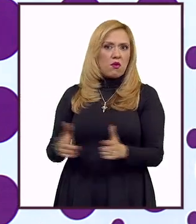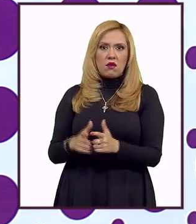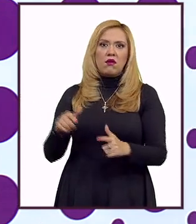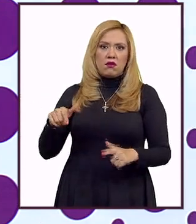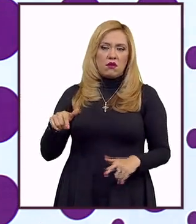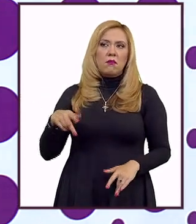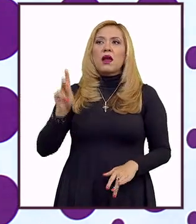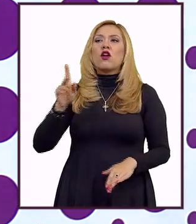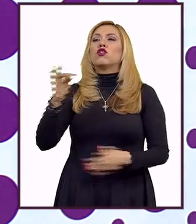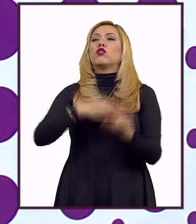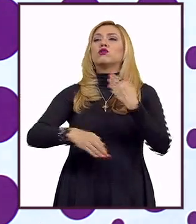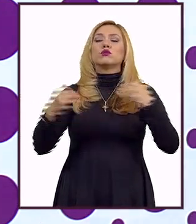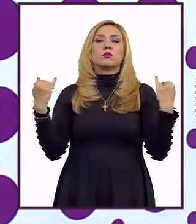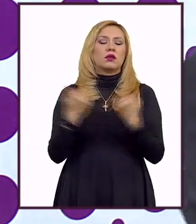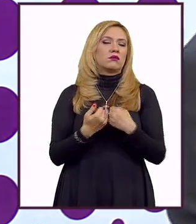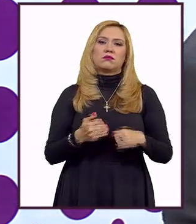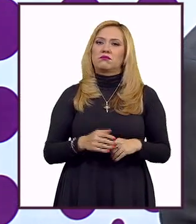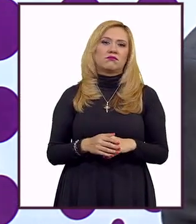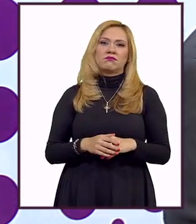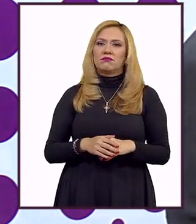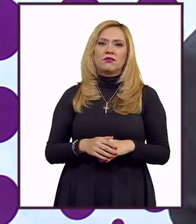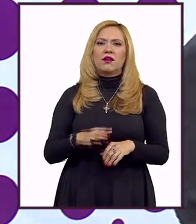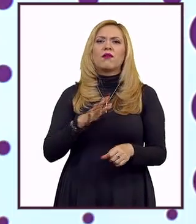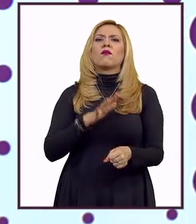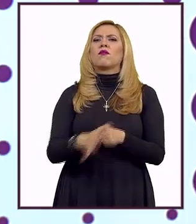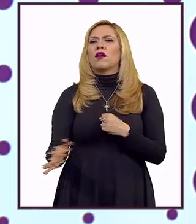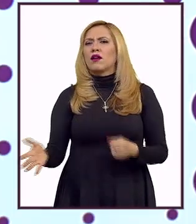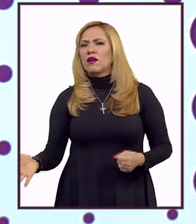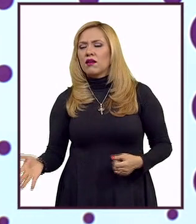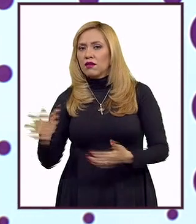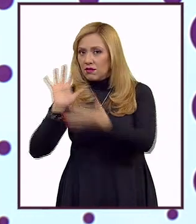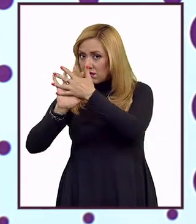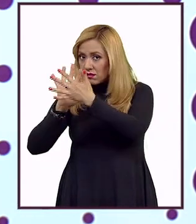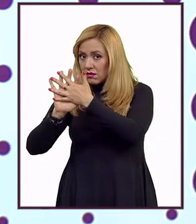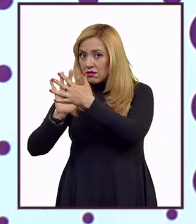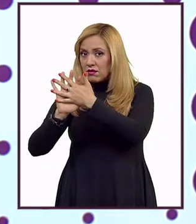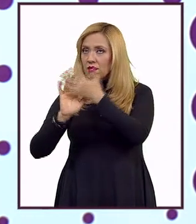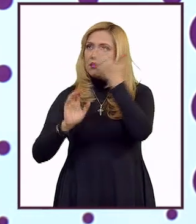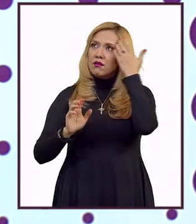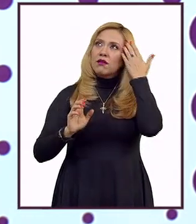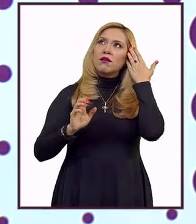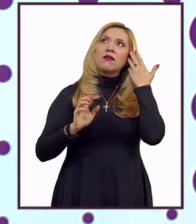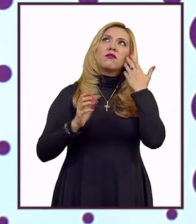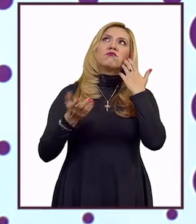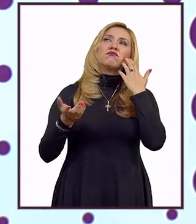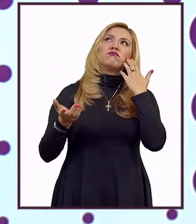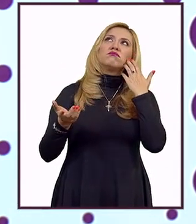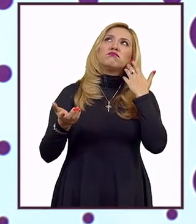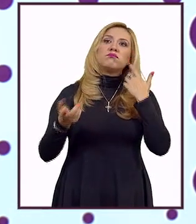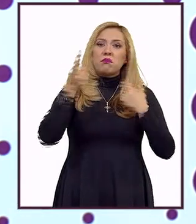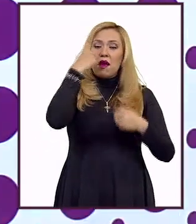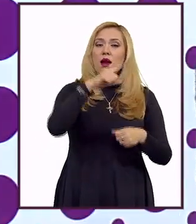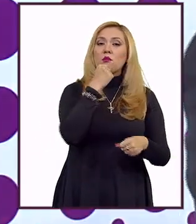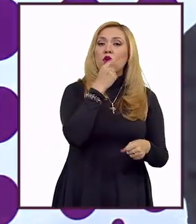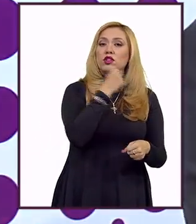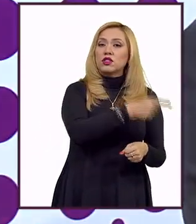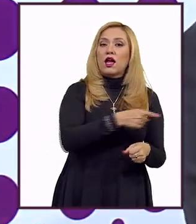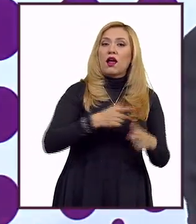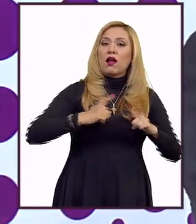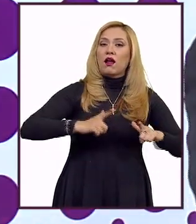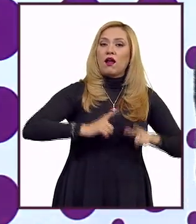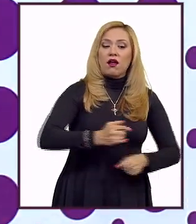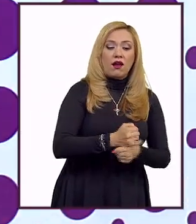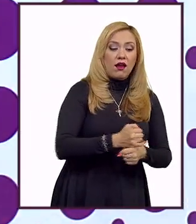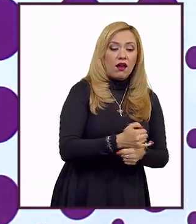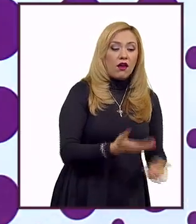Y hay un poco, ¿generalizada en qué ámbitos? Generalizada en las prisiones, generalizada como mecanismo de investigación, generalizada